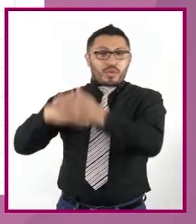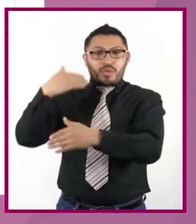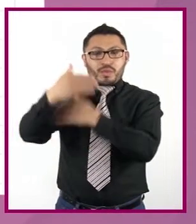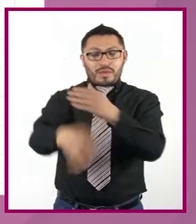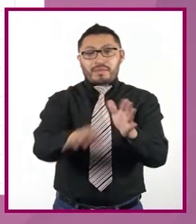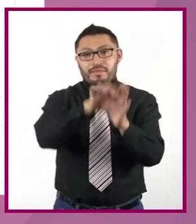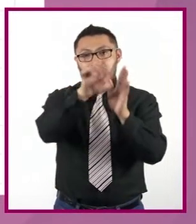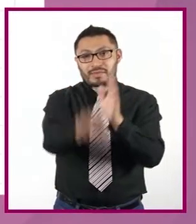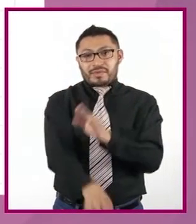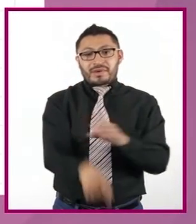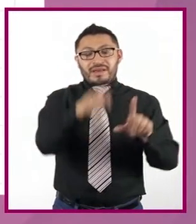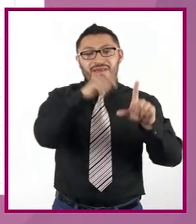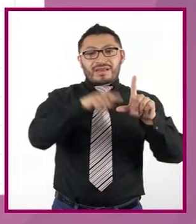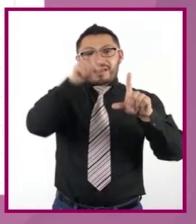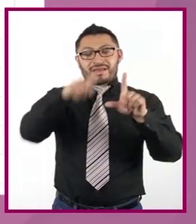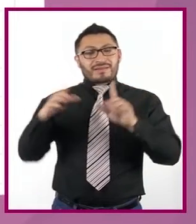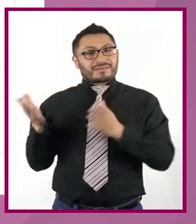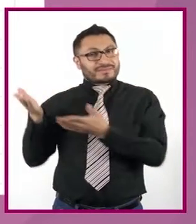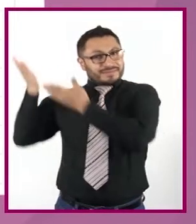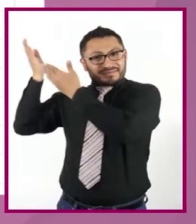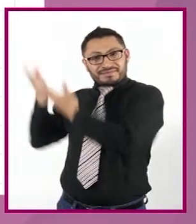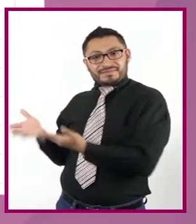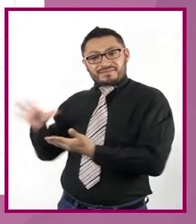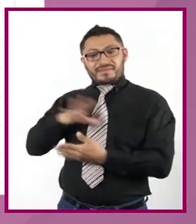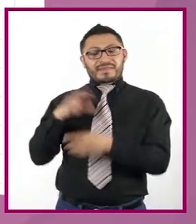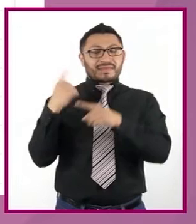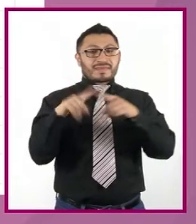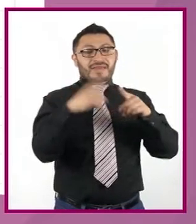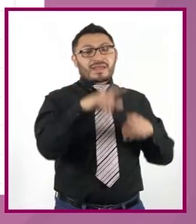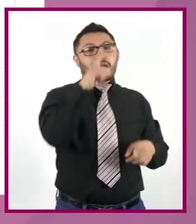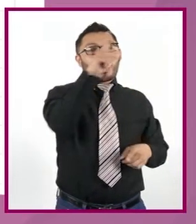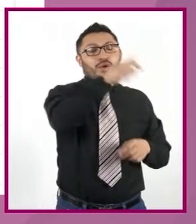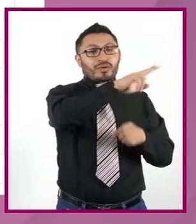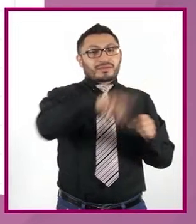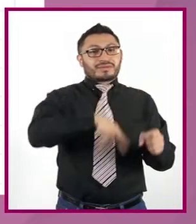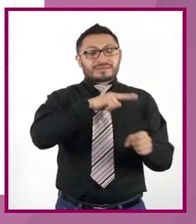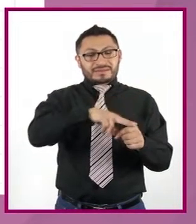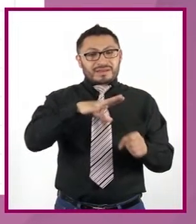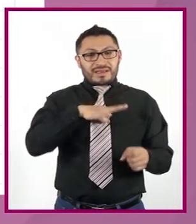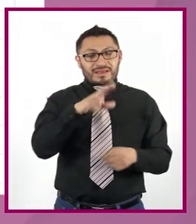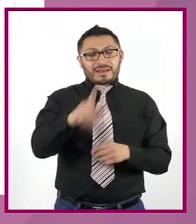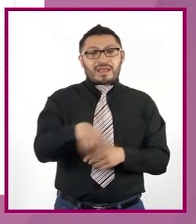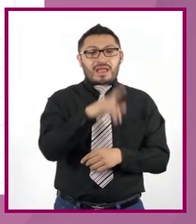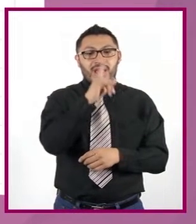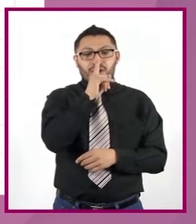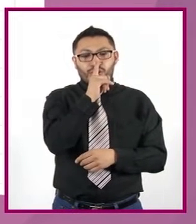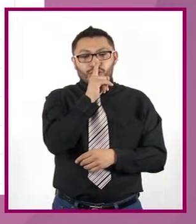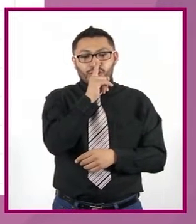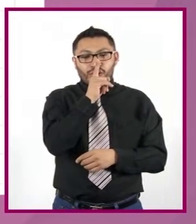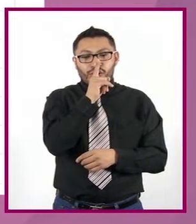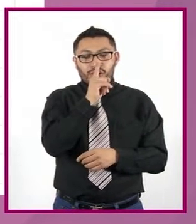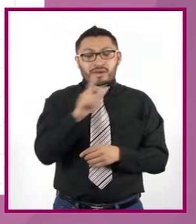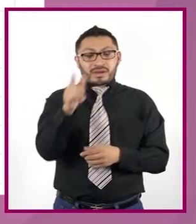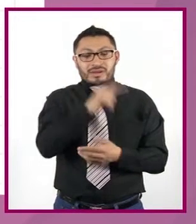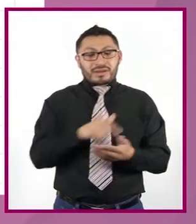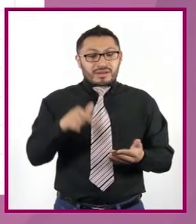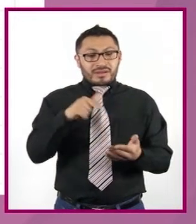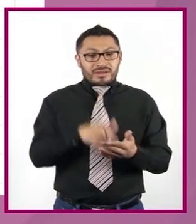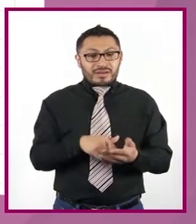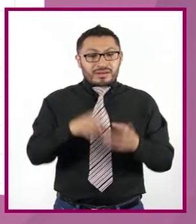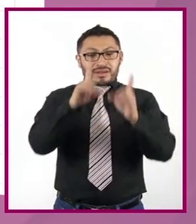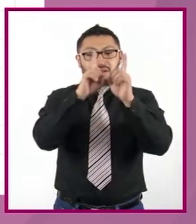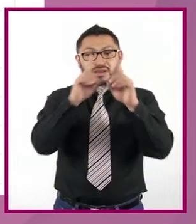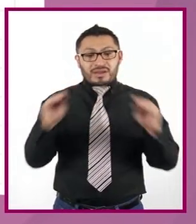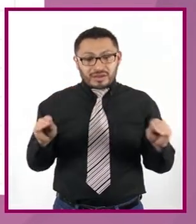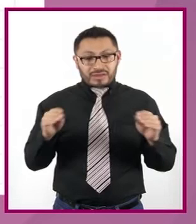ejemplo, la gráfica en pantalla muestra la variación de luz natural que puede haber en el silencio, desierto de Vizcaíno, estado